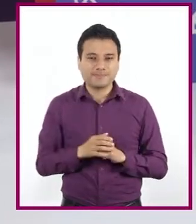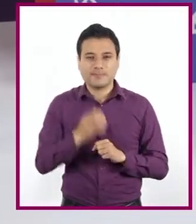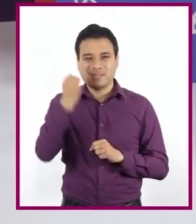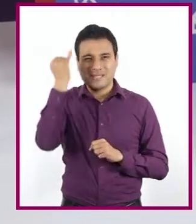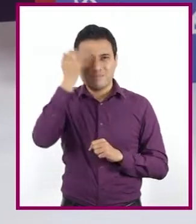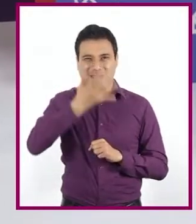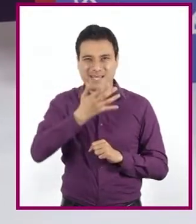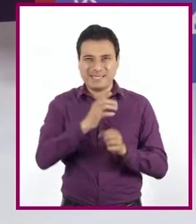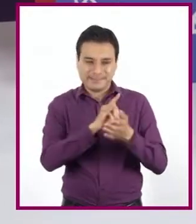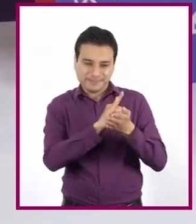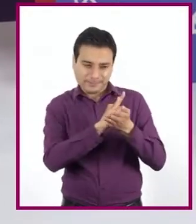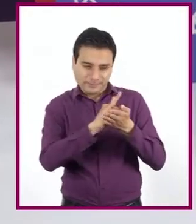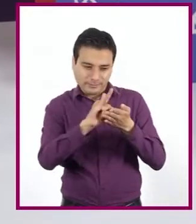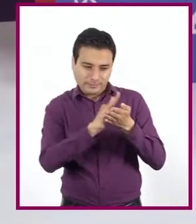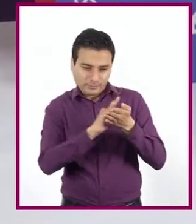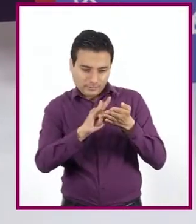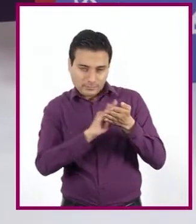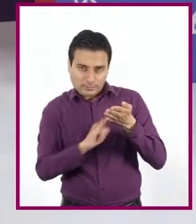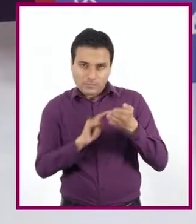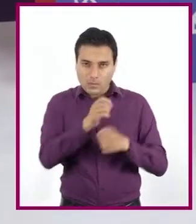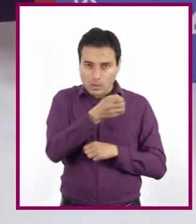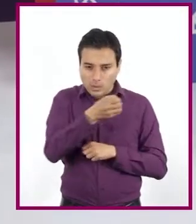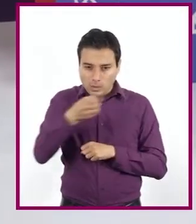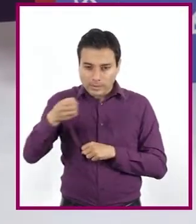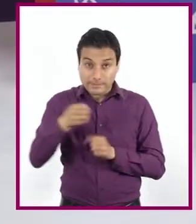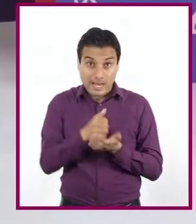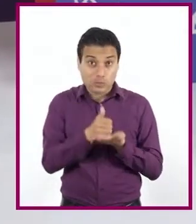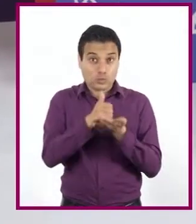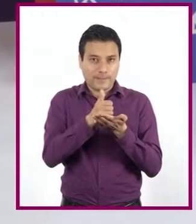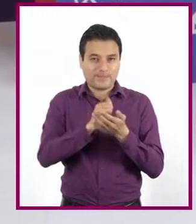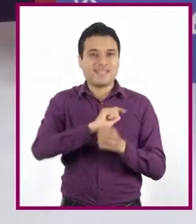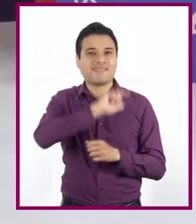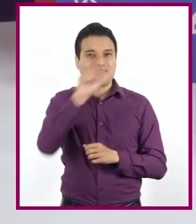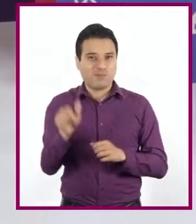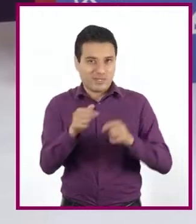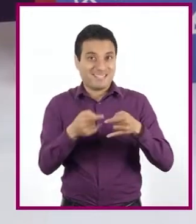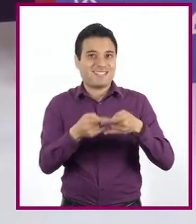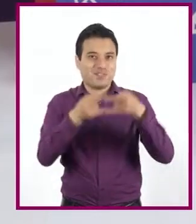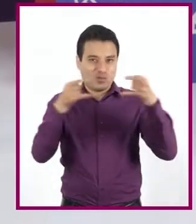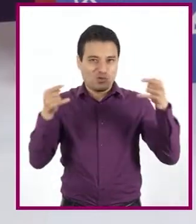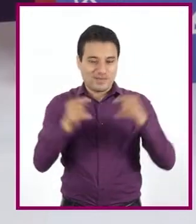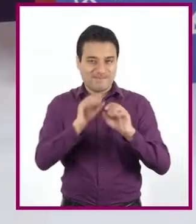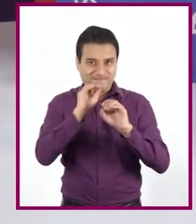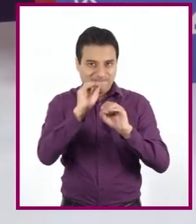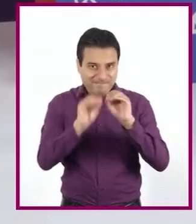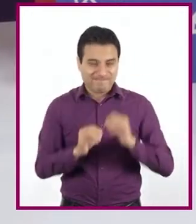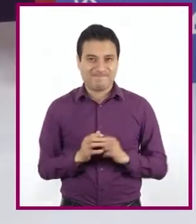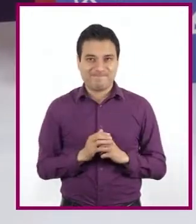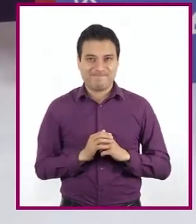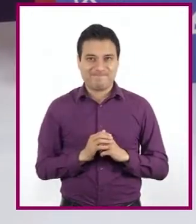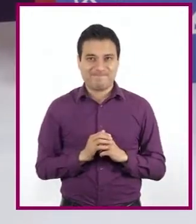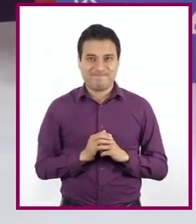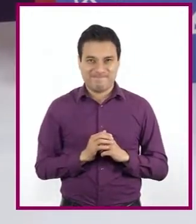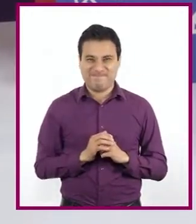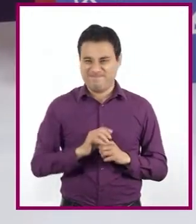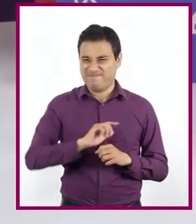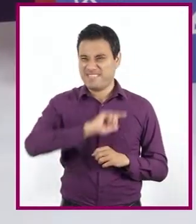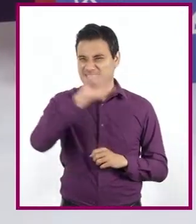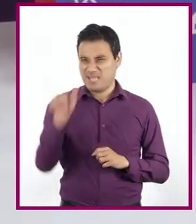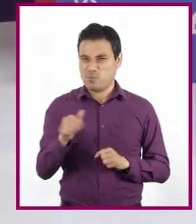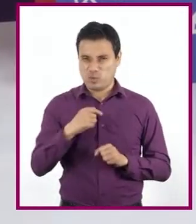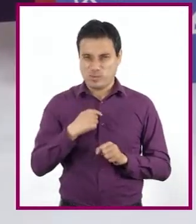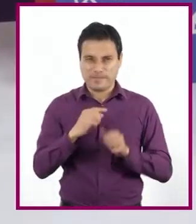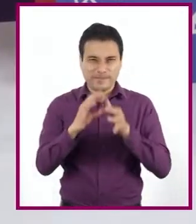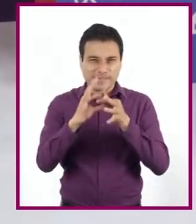imágenes organizadas que nos sirven como guía para elaborar una historia. Más adelante lo veremos con